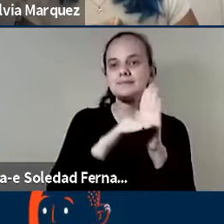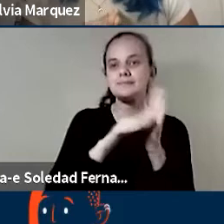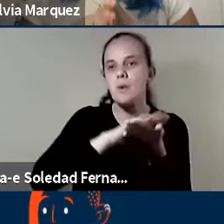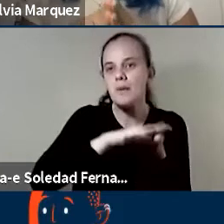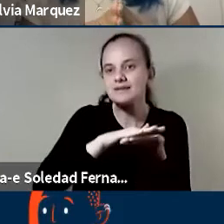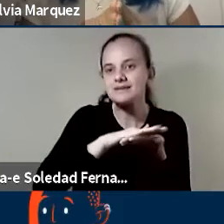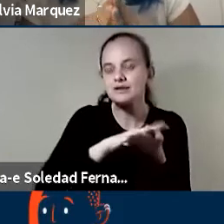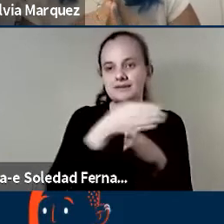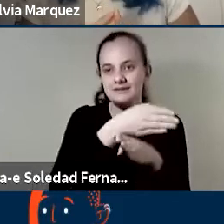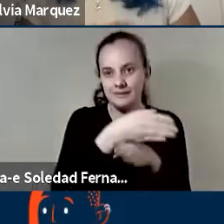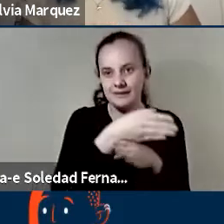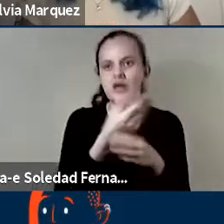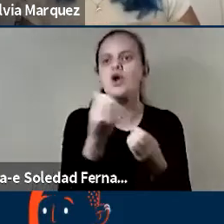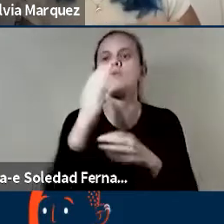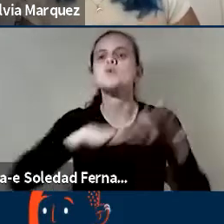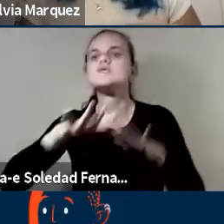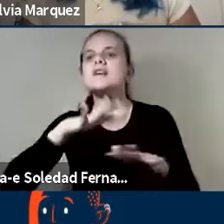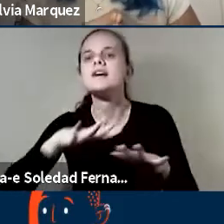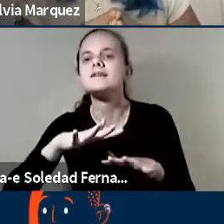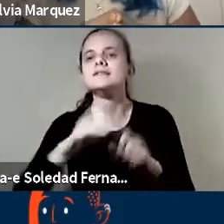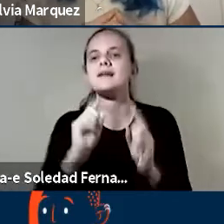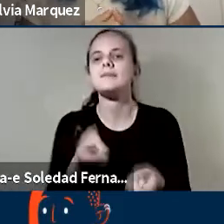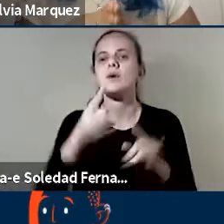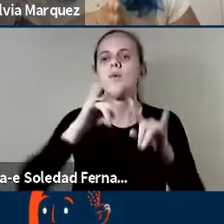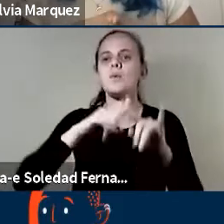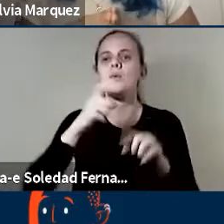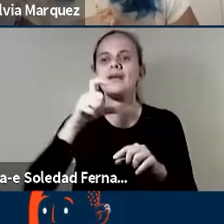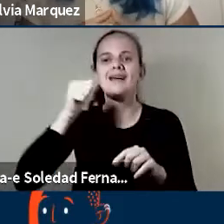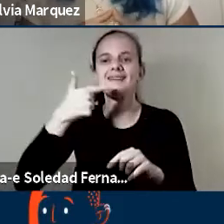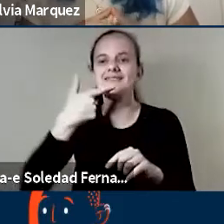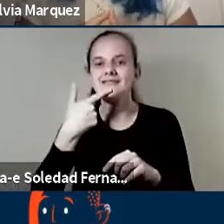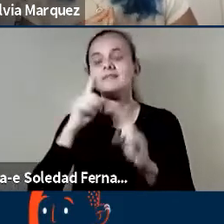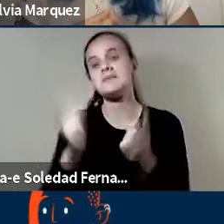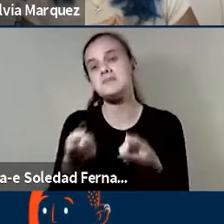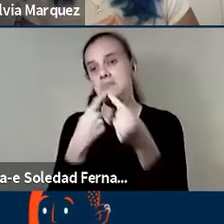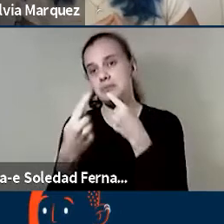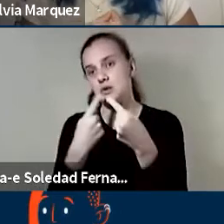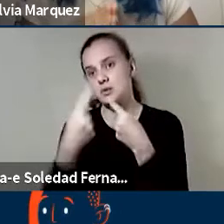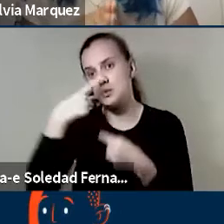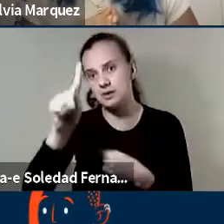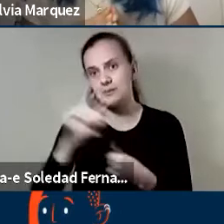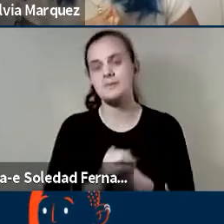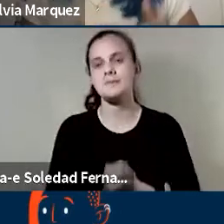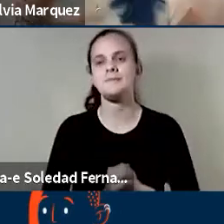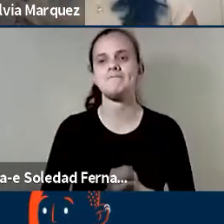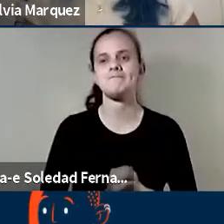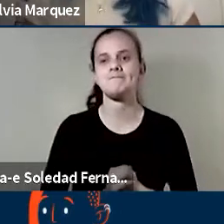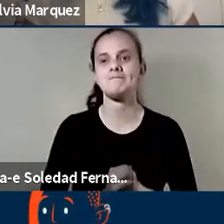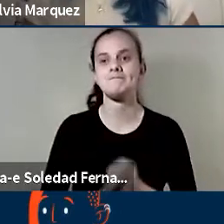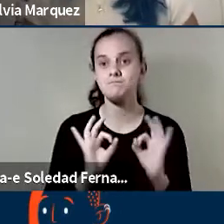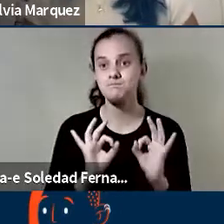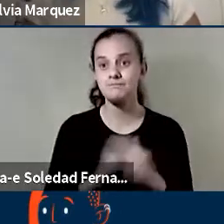WCAGs, los principios básicos de accesibilidad, cómo se usan las WCAGs y al final